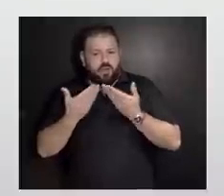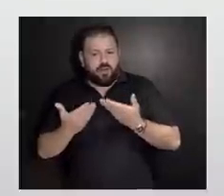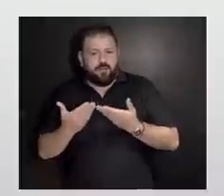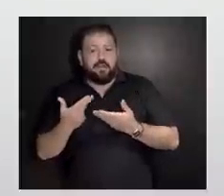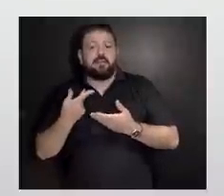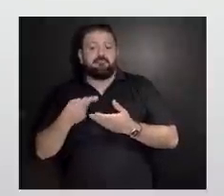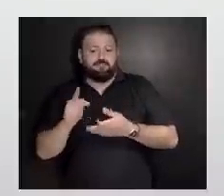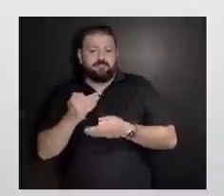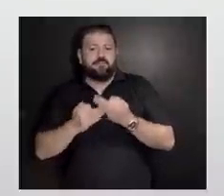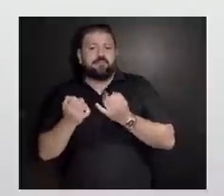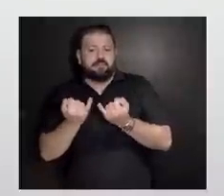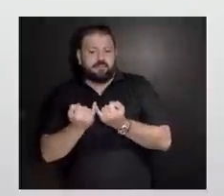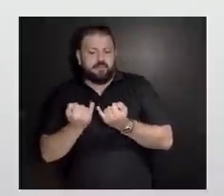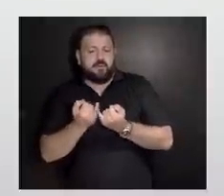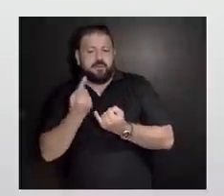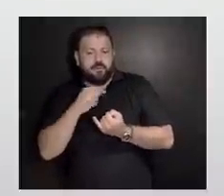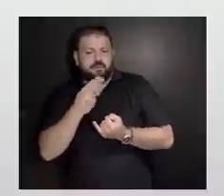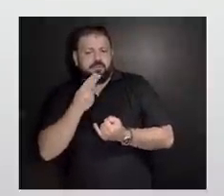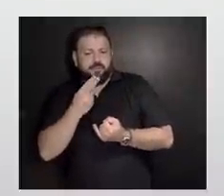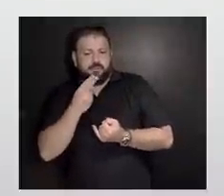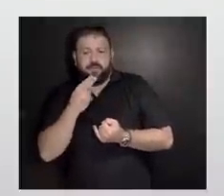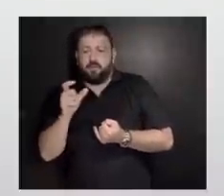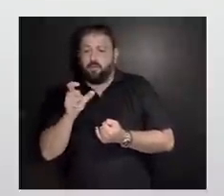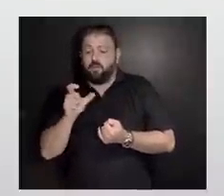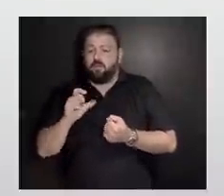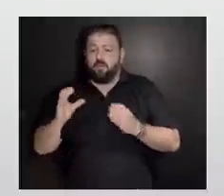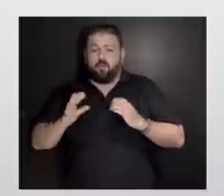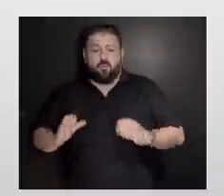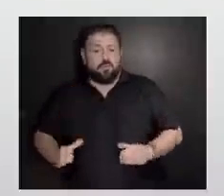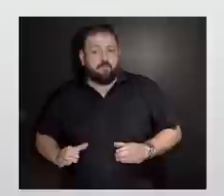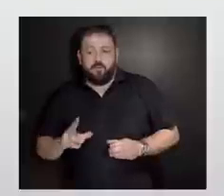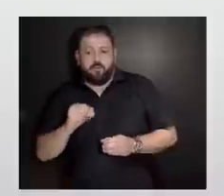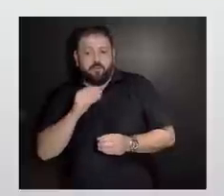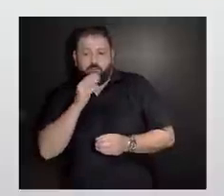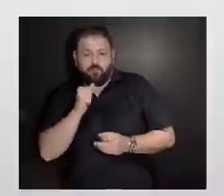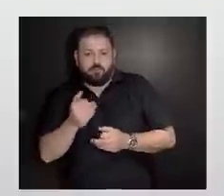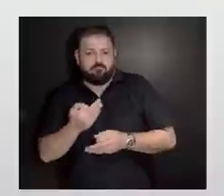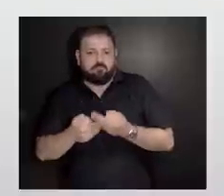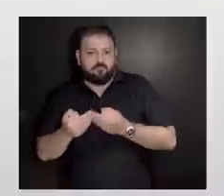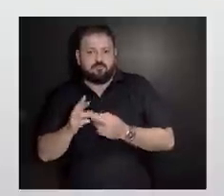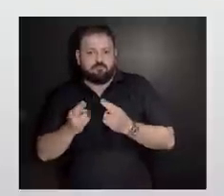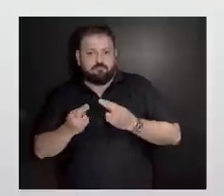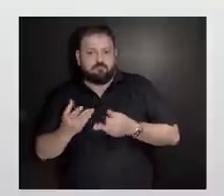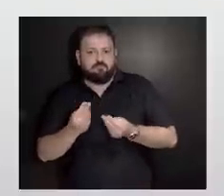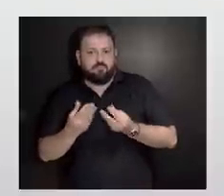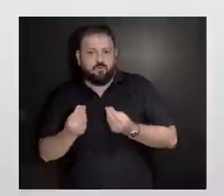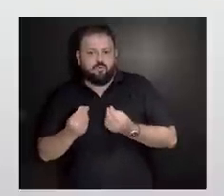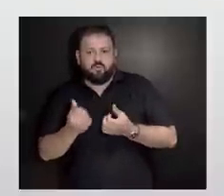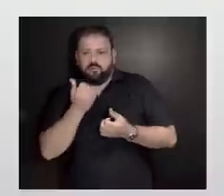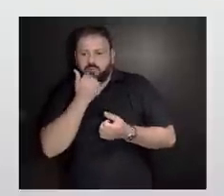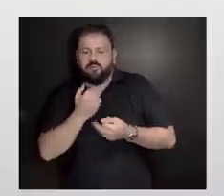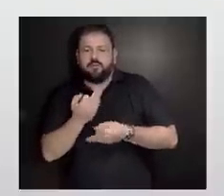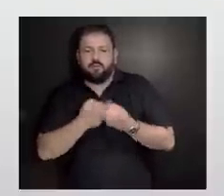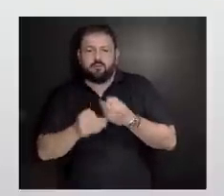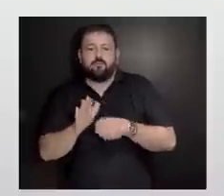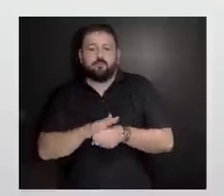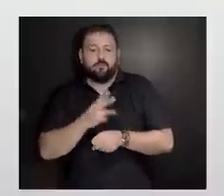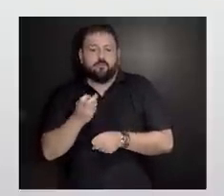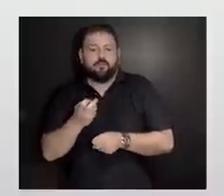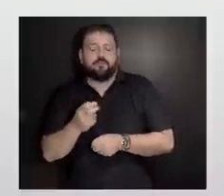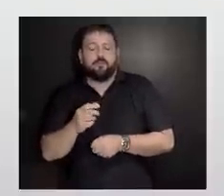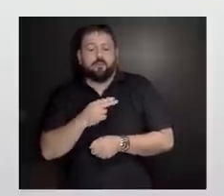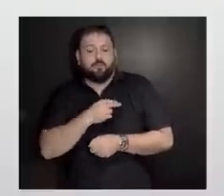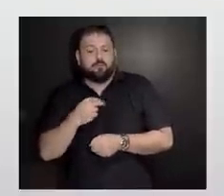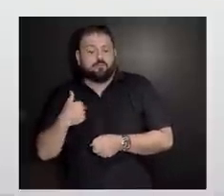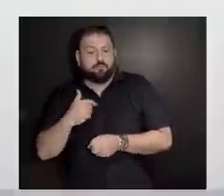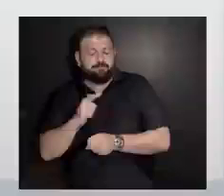sea, parte de la diabetes es también cuando el cuerpo no puede usar de manera efectiva la que ya produce. Entonces, aquí vemos que la diabetes